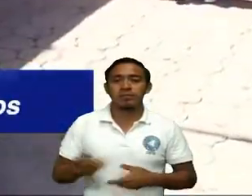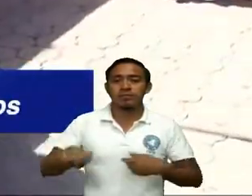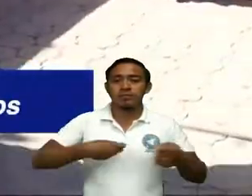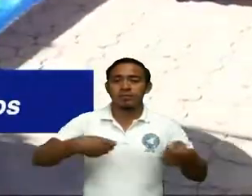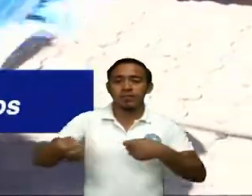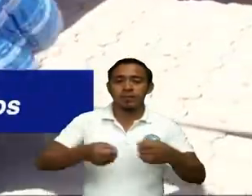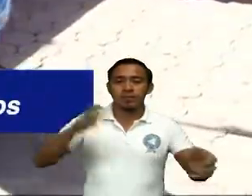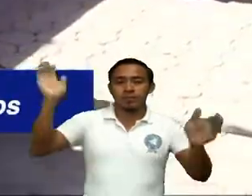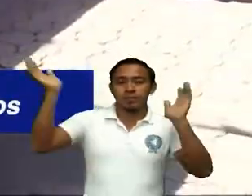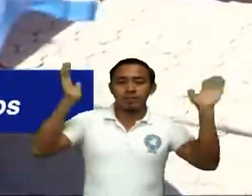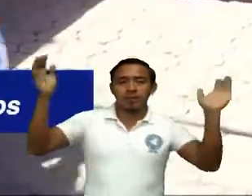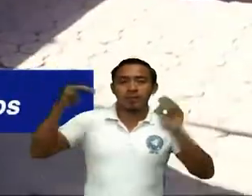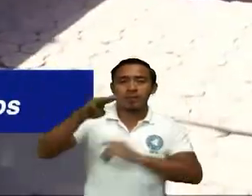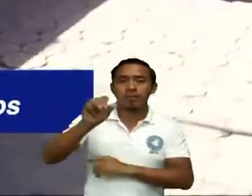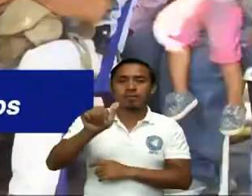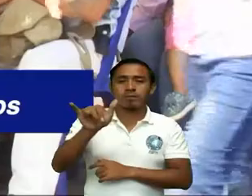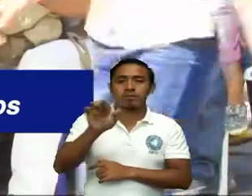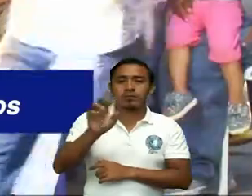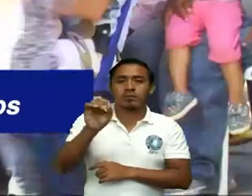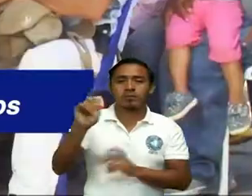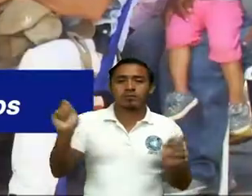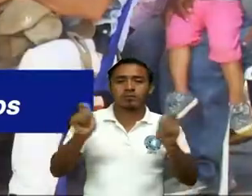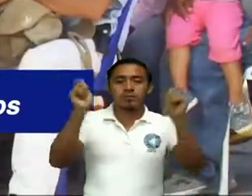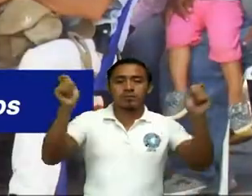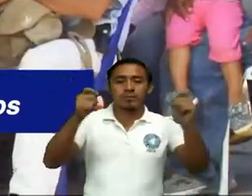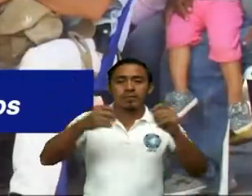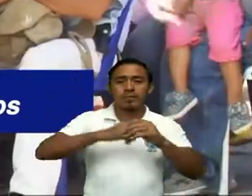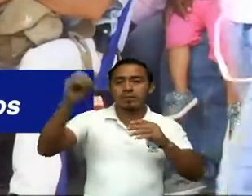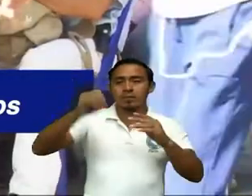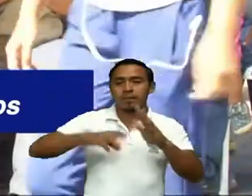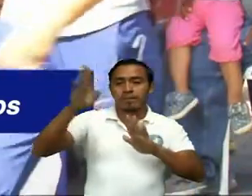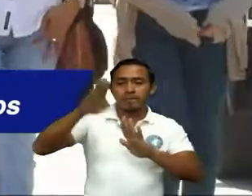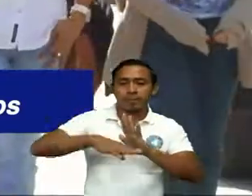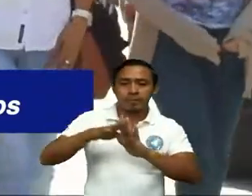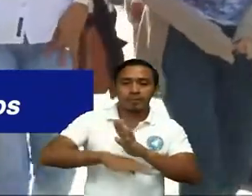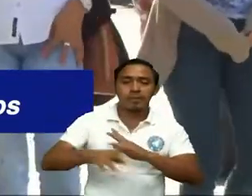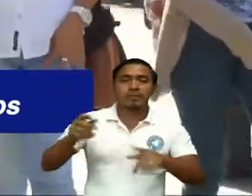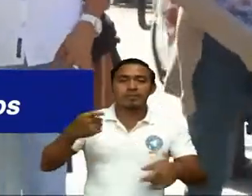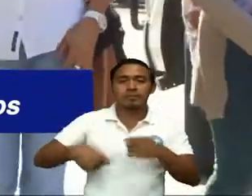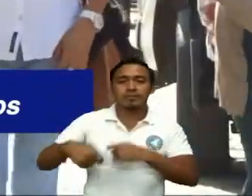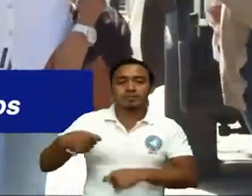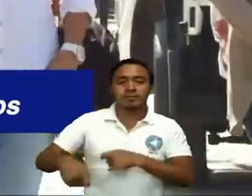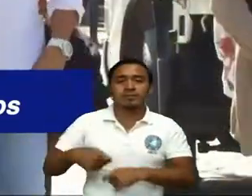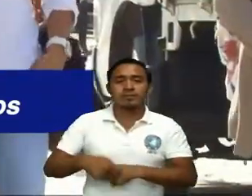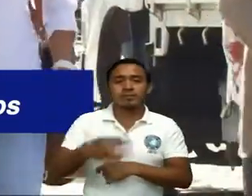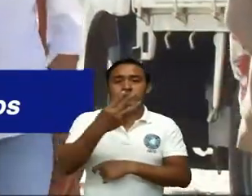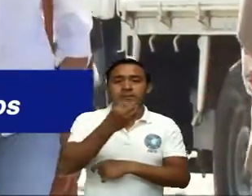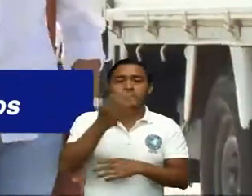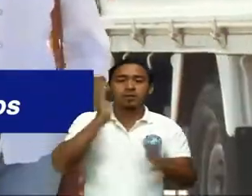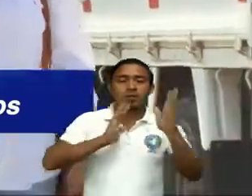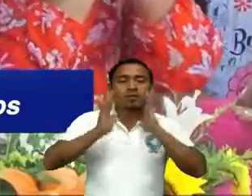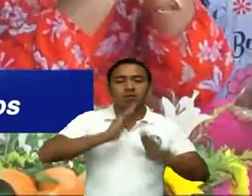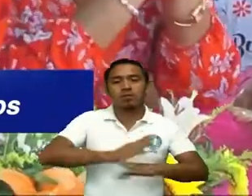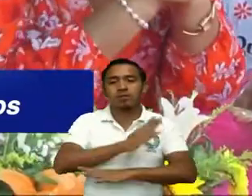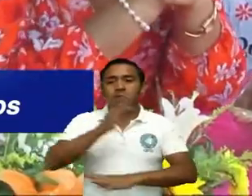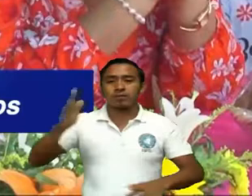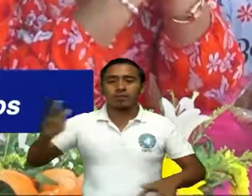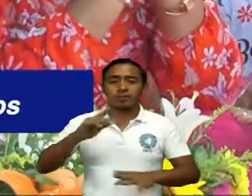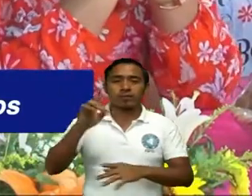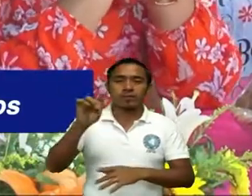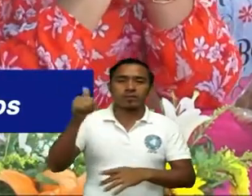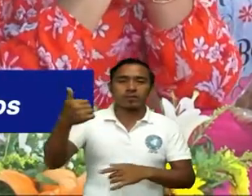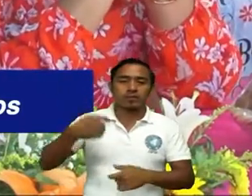Comerciantes del mercado mayoreo participan del Festival de Descuento de las Fiestas Patrias que va del 30 de agosto al 16